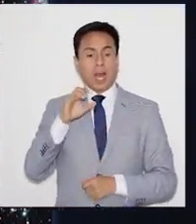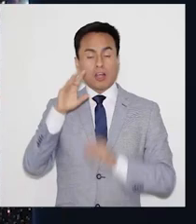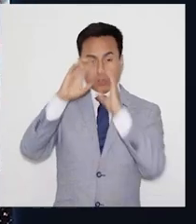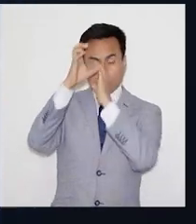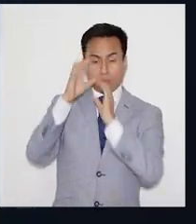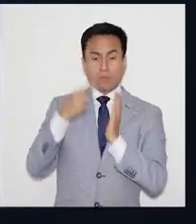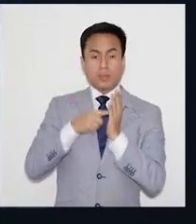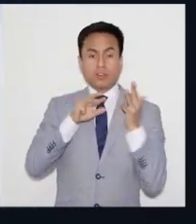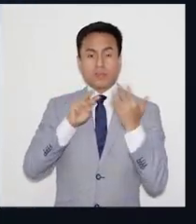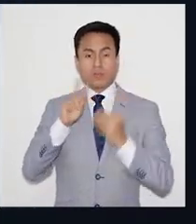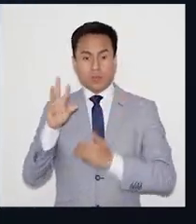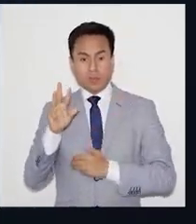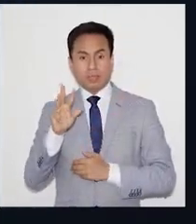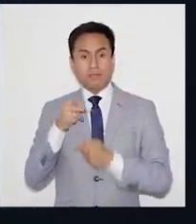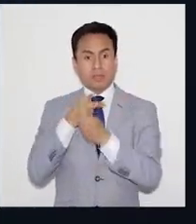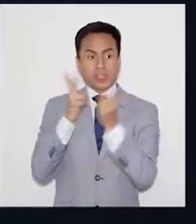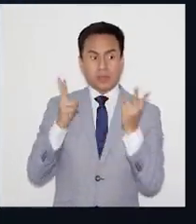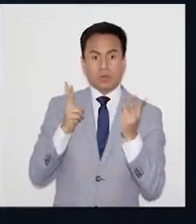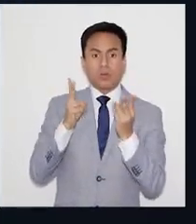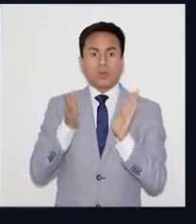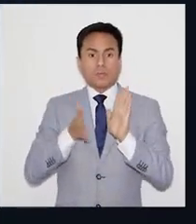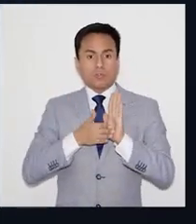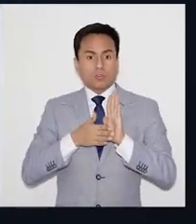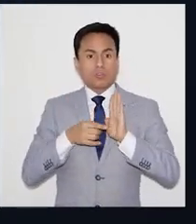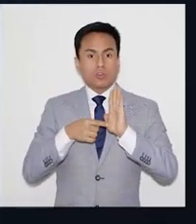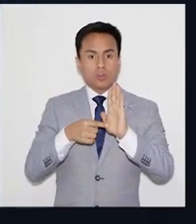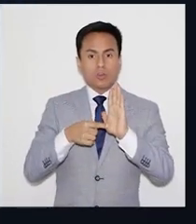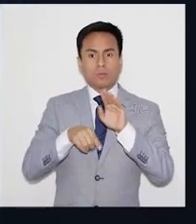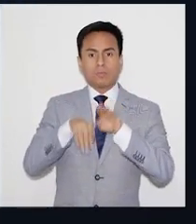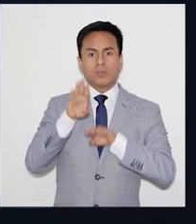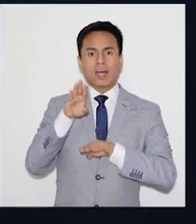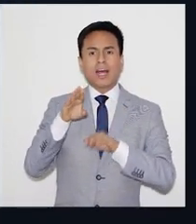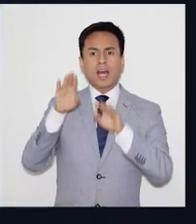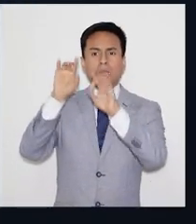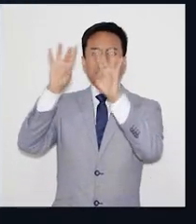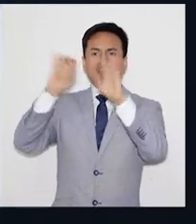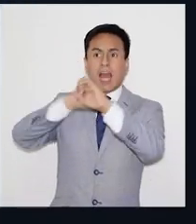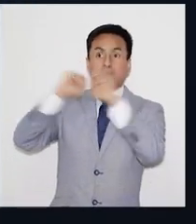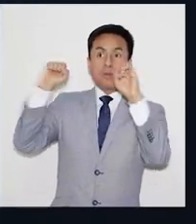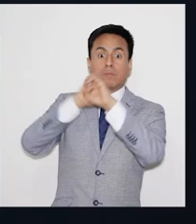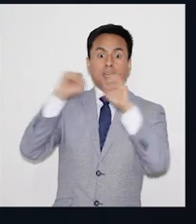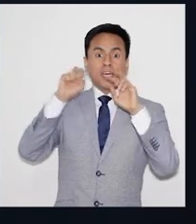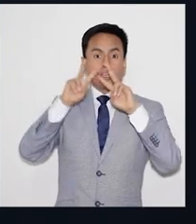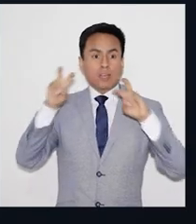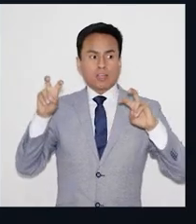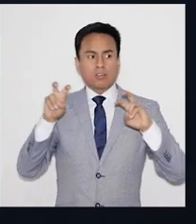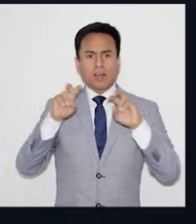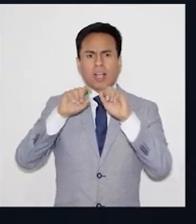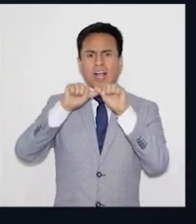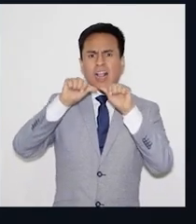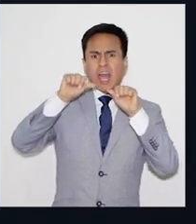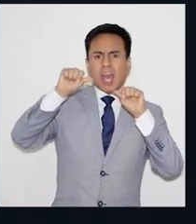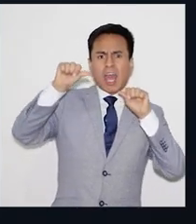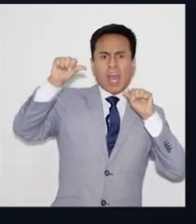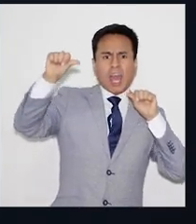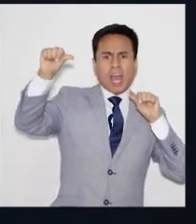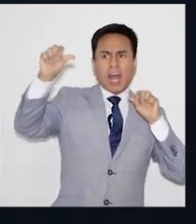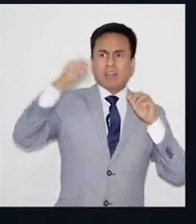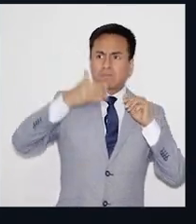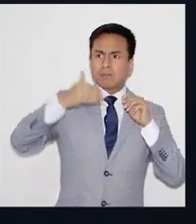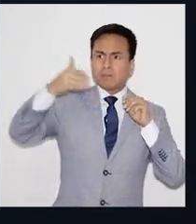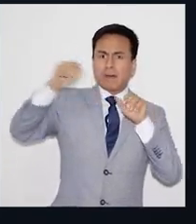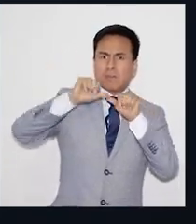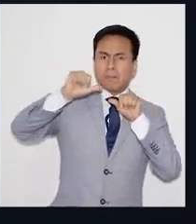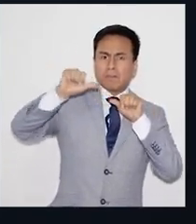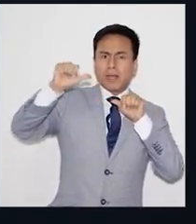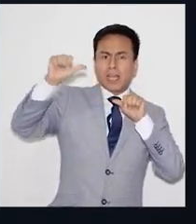en 1929 un estudio que demostró que la mayoría de las nebulosas estudiadas se están alejando de nuestra galaxia, y que